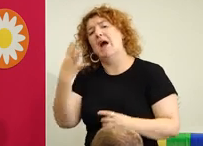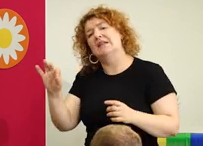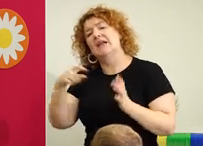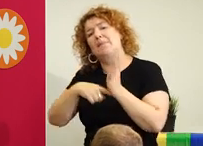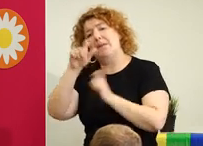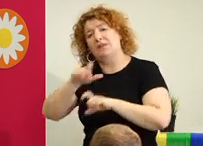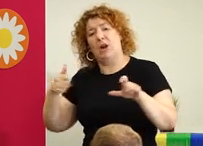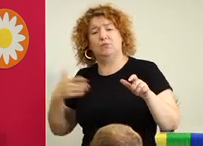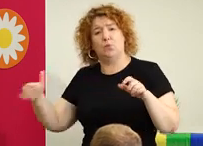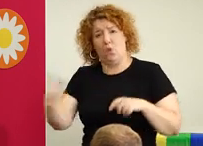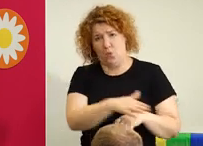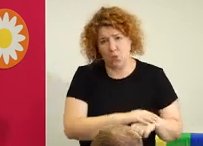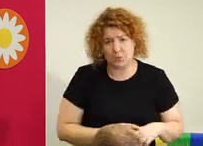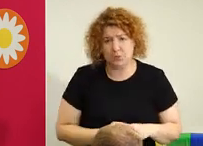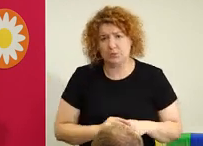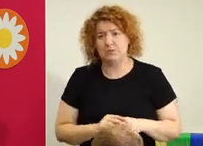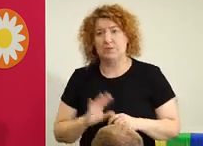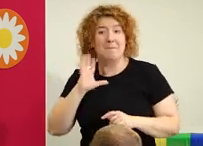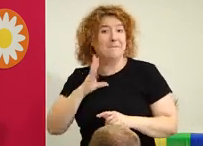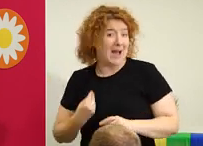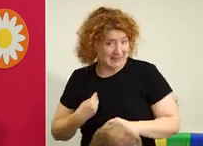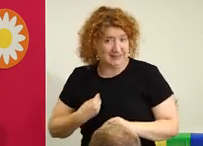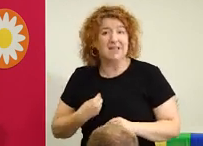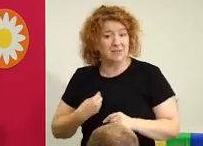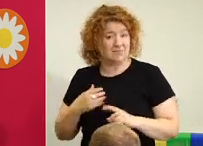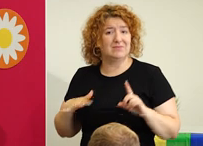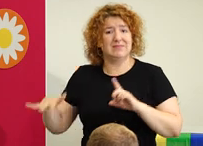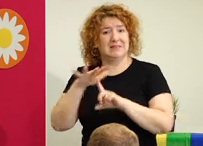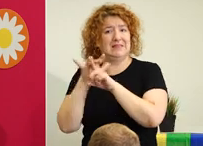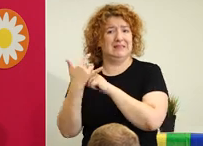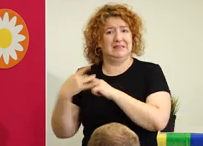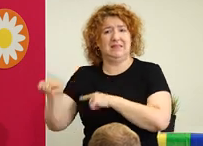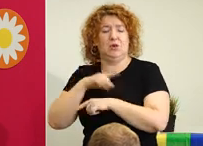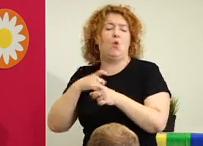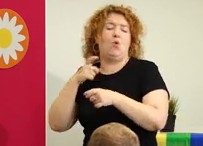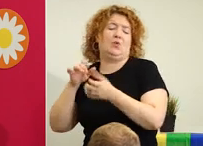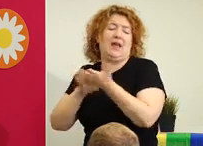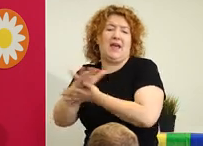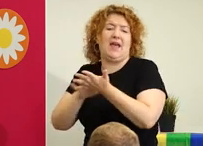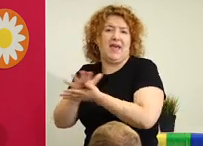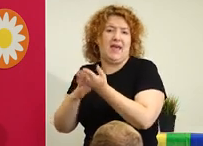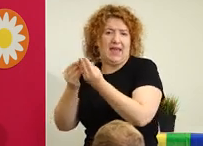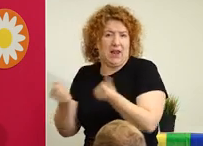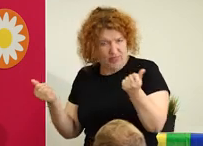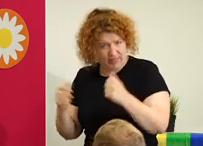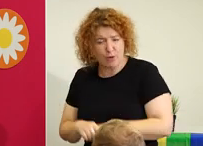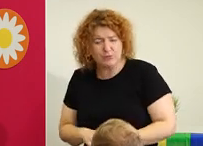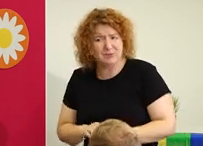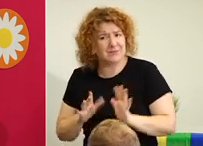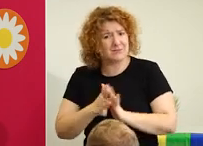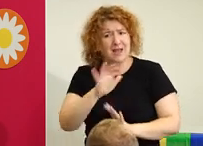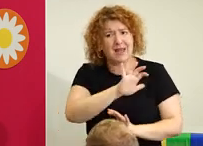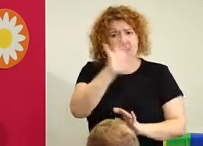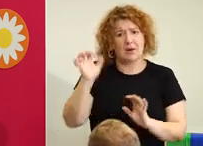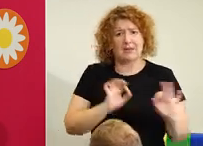40.000 vidas de personas palestinas que han sido asesinadas en el contexto de ese genocidio. Es decir, Europa está preparándose